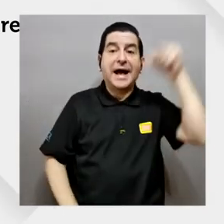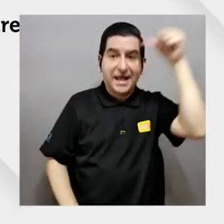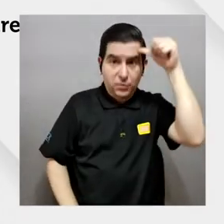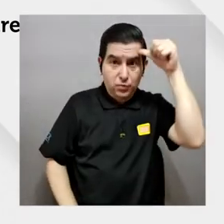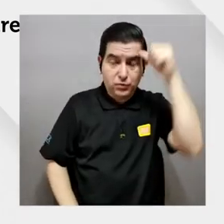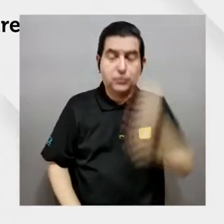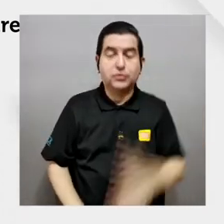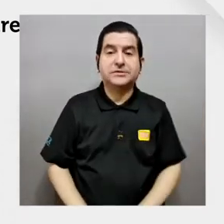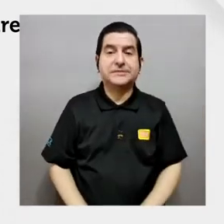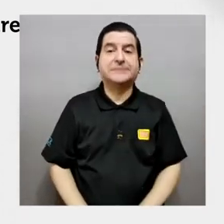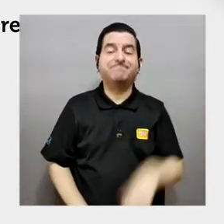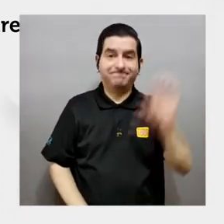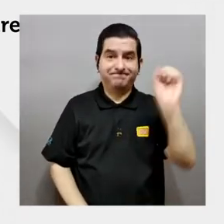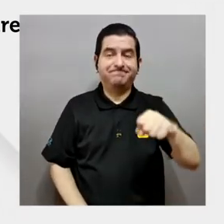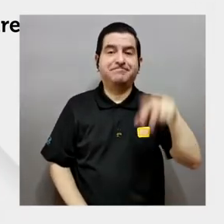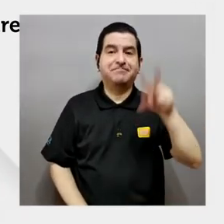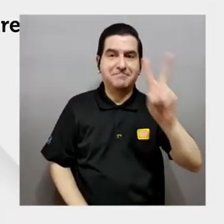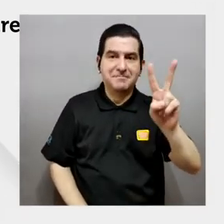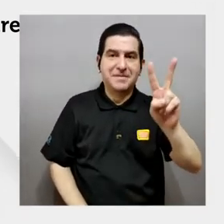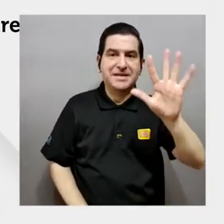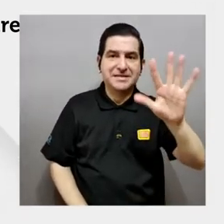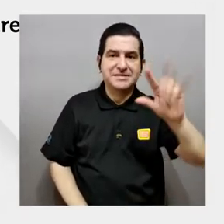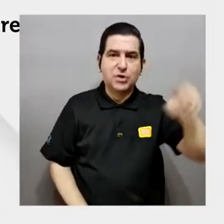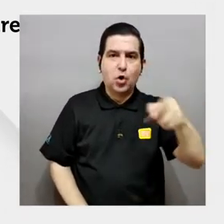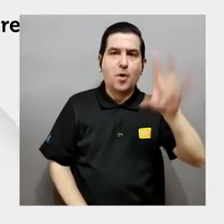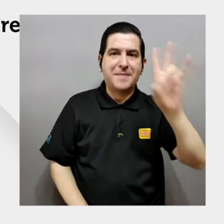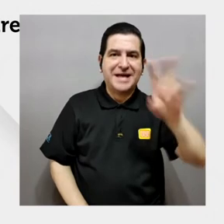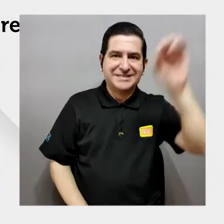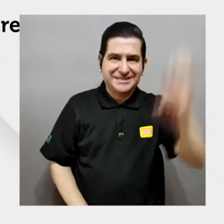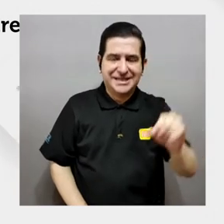y la obesidad en adultos tiene una prevalencia de